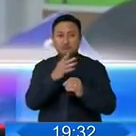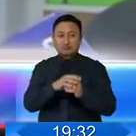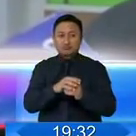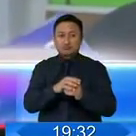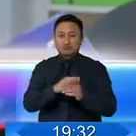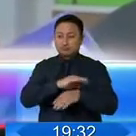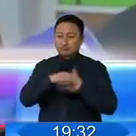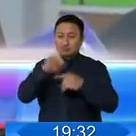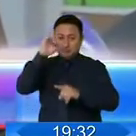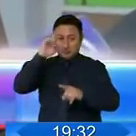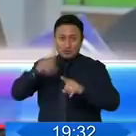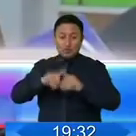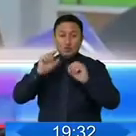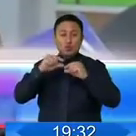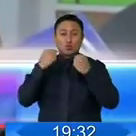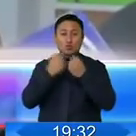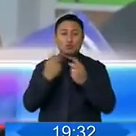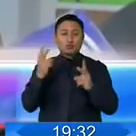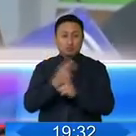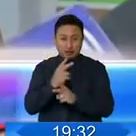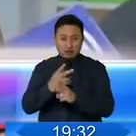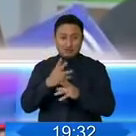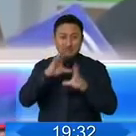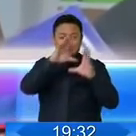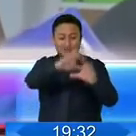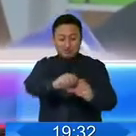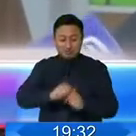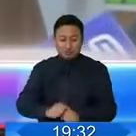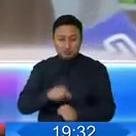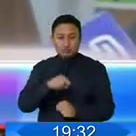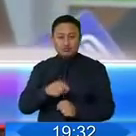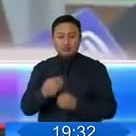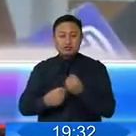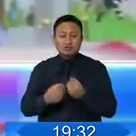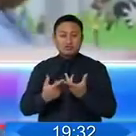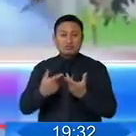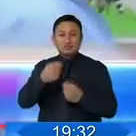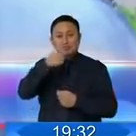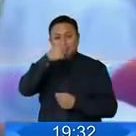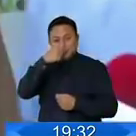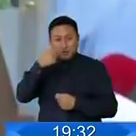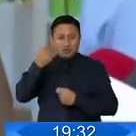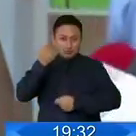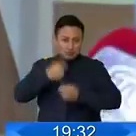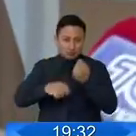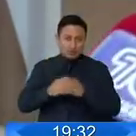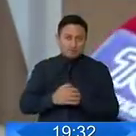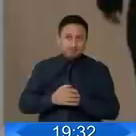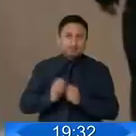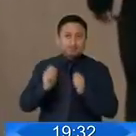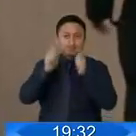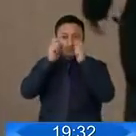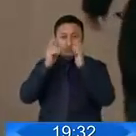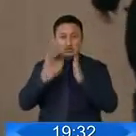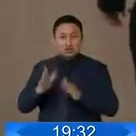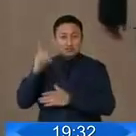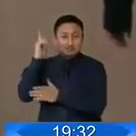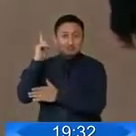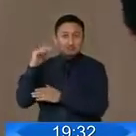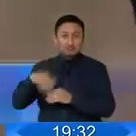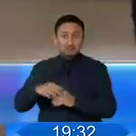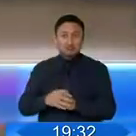desarticular grupos delincuenciales dedicados a narcotráfico. La fiscal que encabezó la operación aseguró